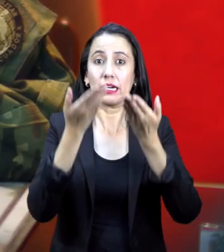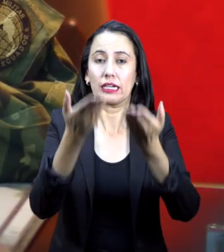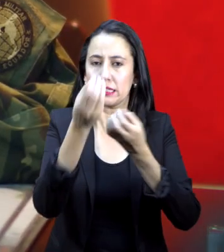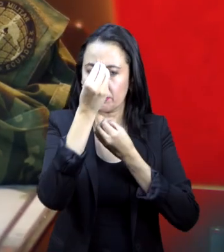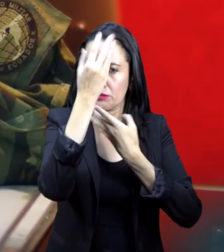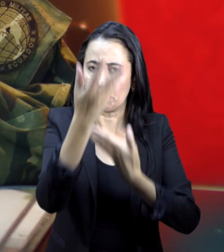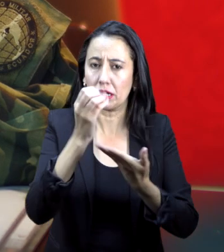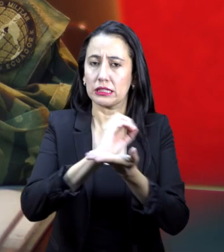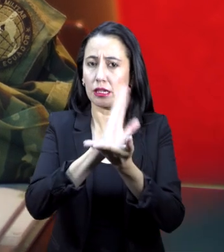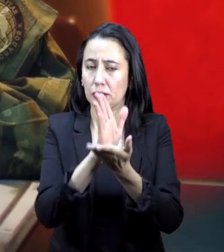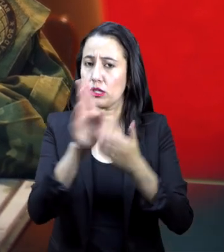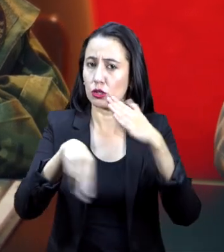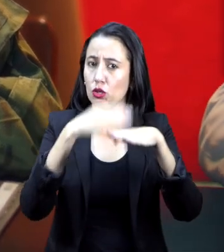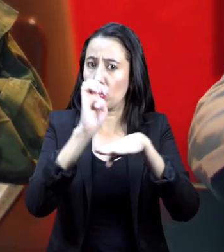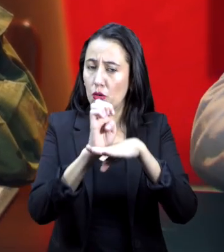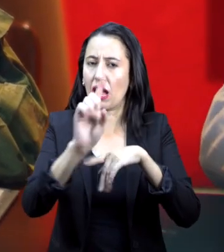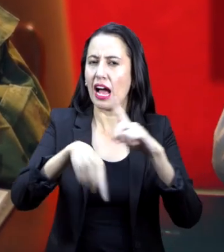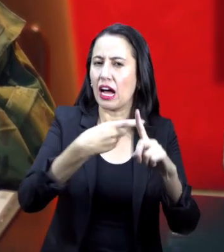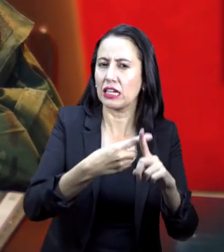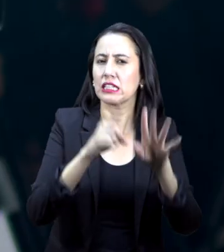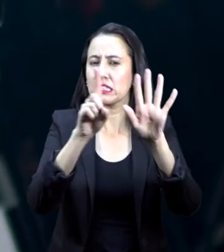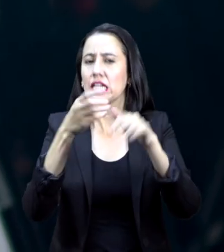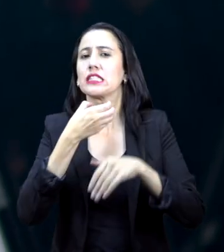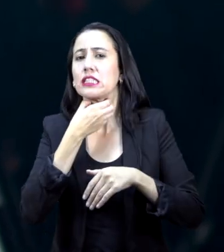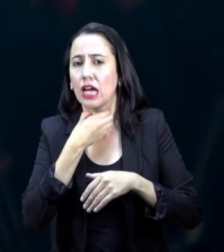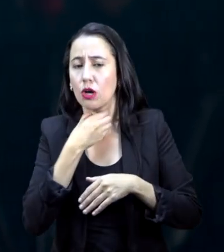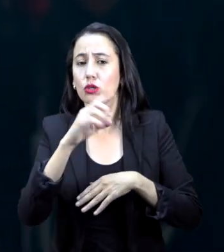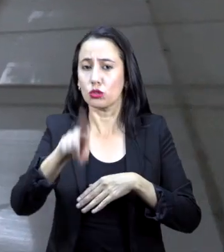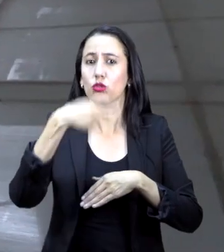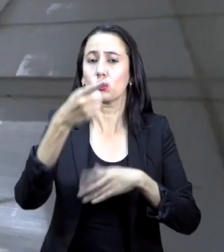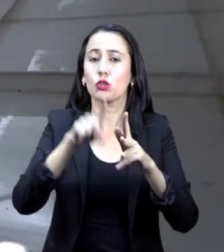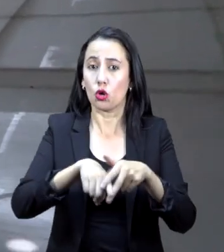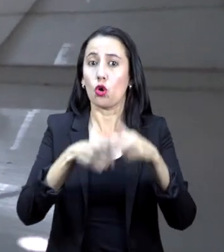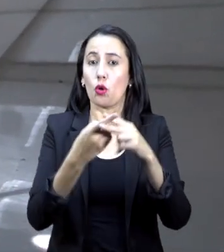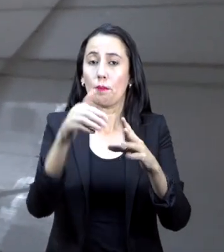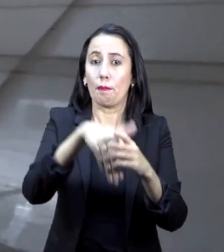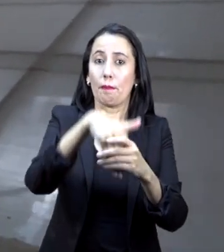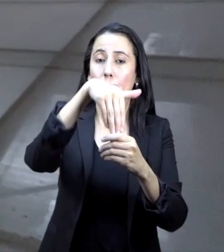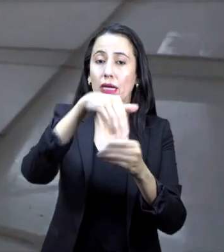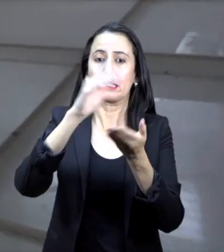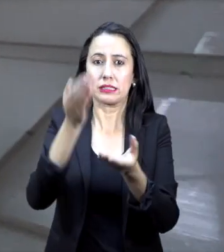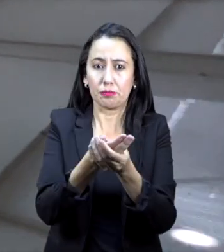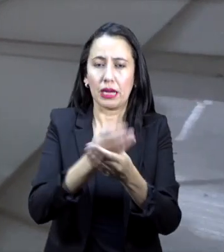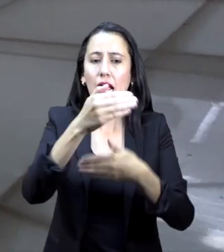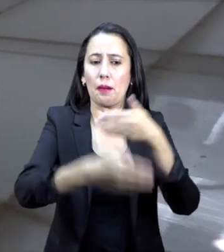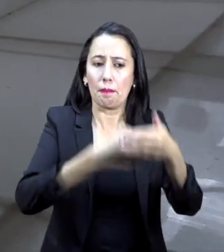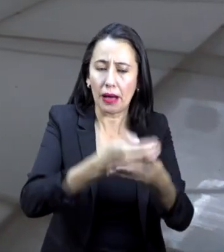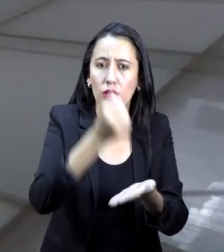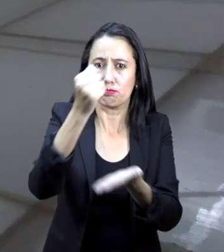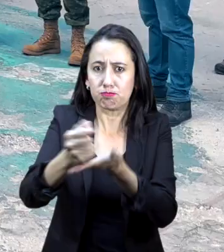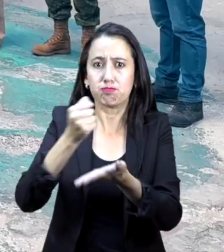recibir la información de asambleístas nacionales máximo hasta el 6 de agosto y proceder con la impresión armado,